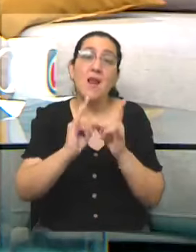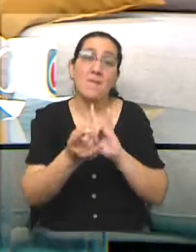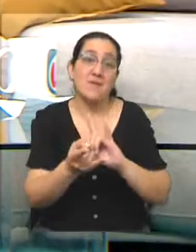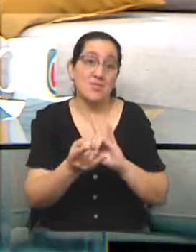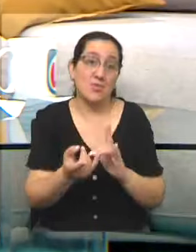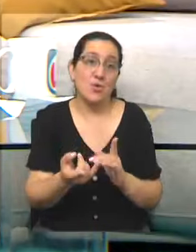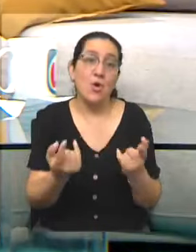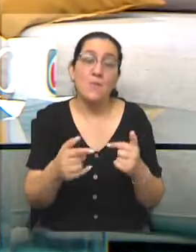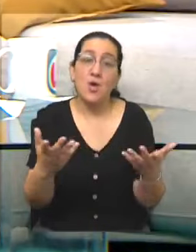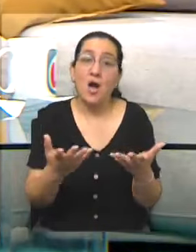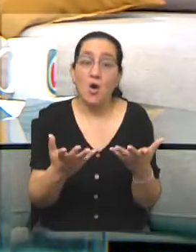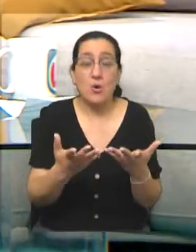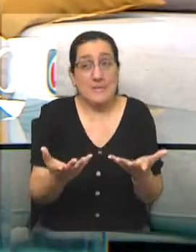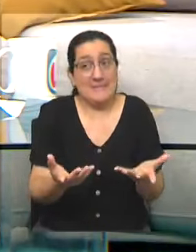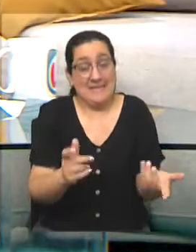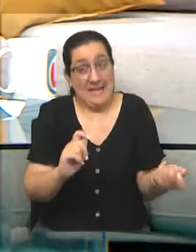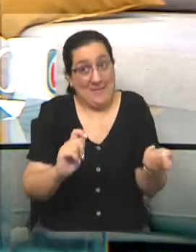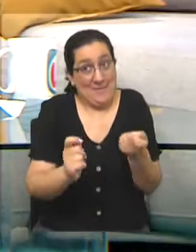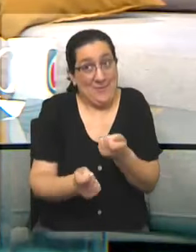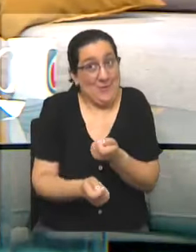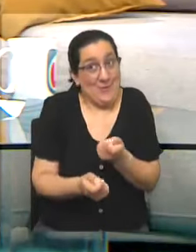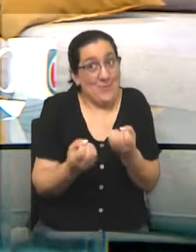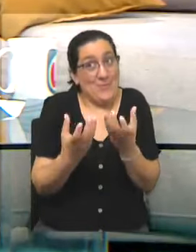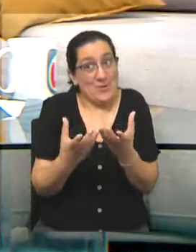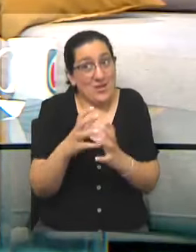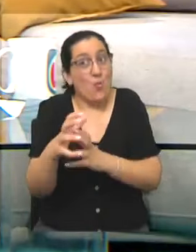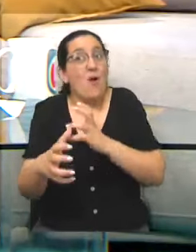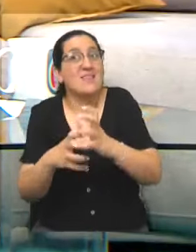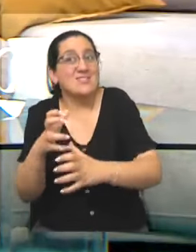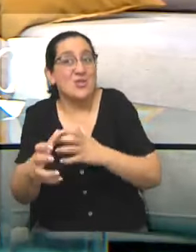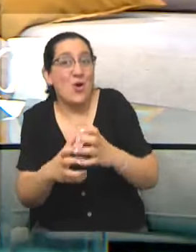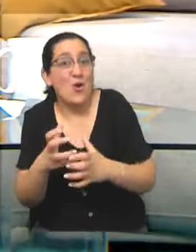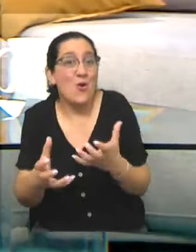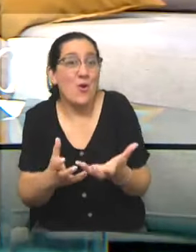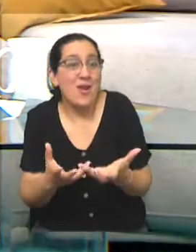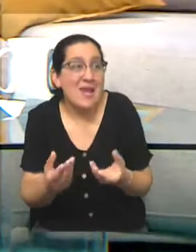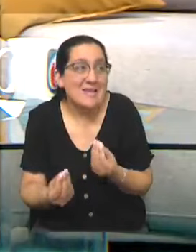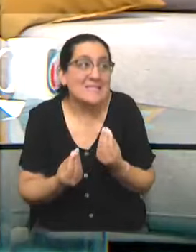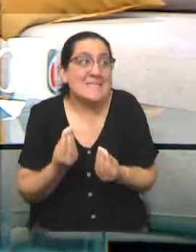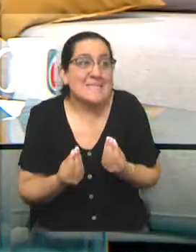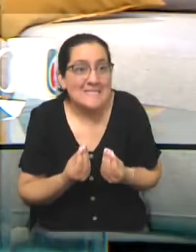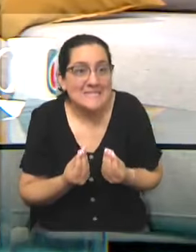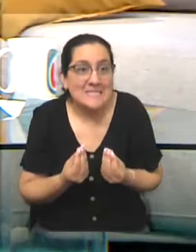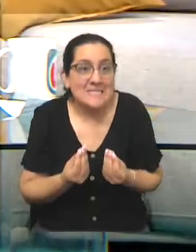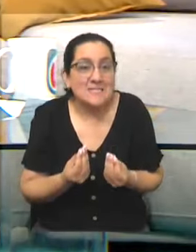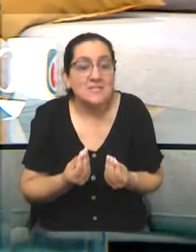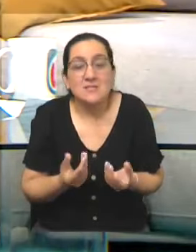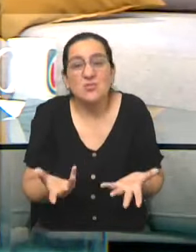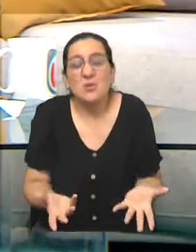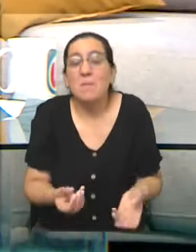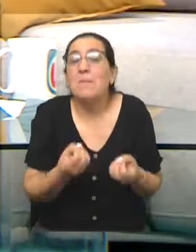pero ahora está bipolarizado por esto que es la coalición y hay dos lugares. Y entonces ahí es cuando el balotaje empieza a perder un poco de